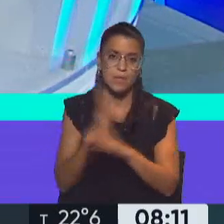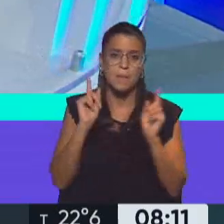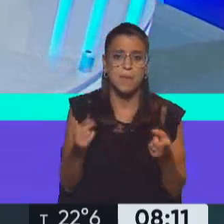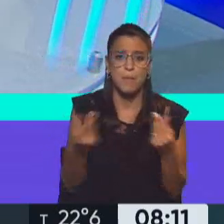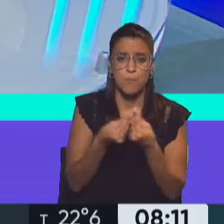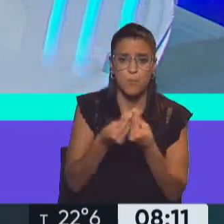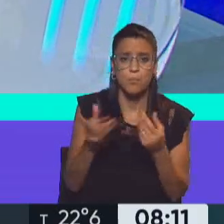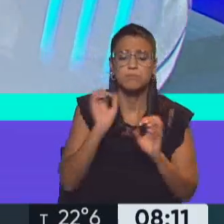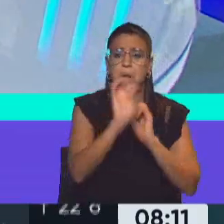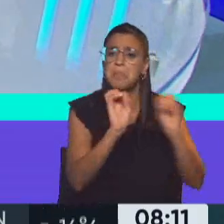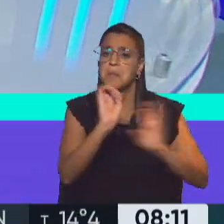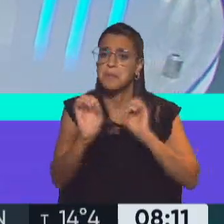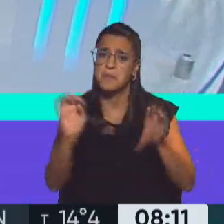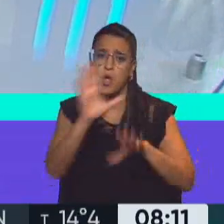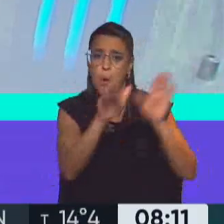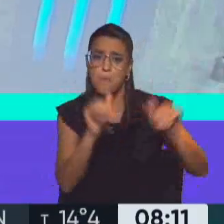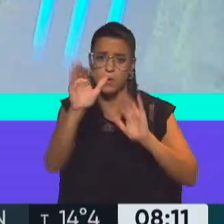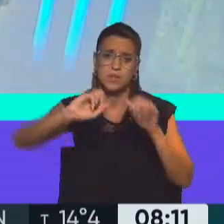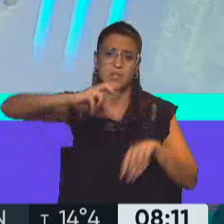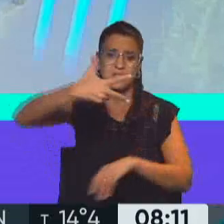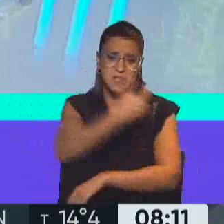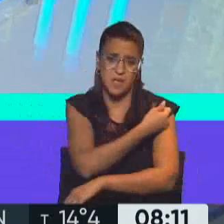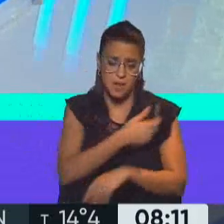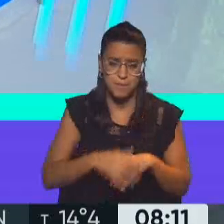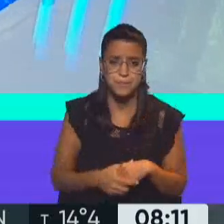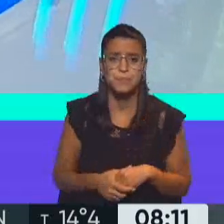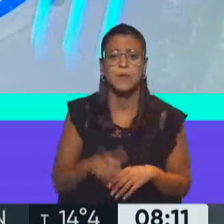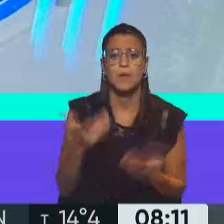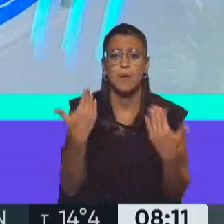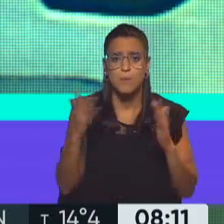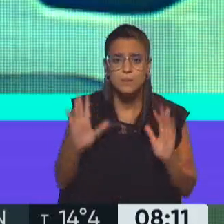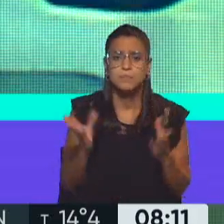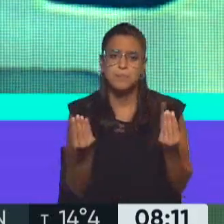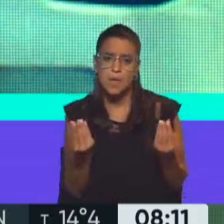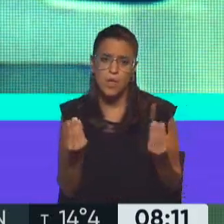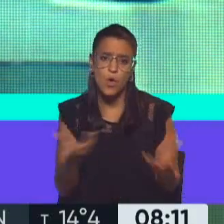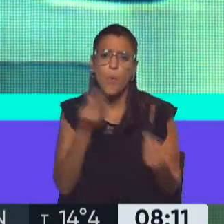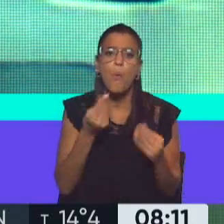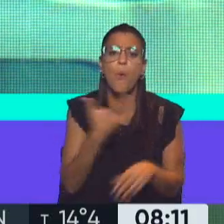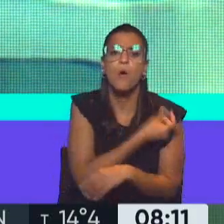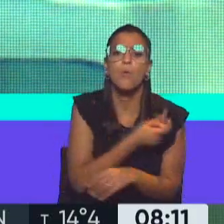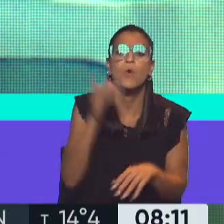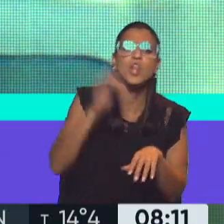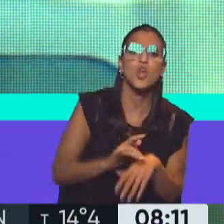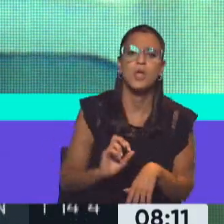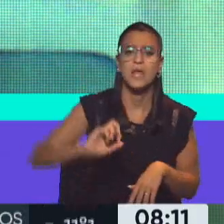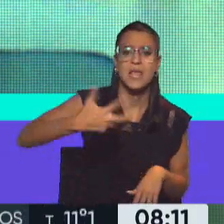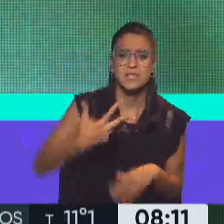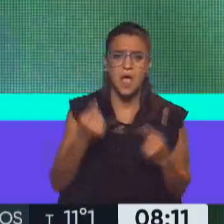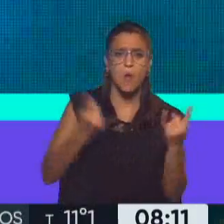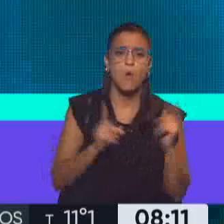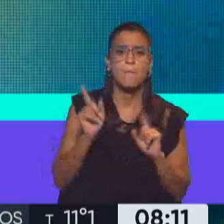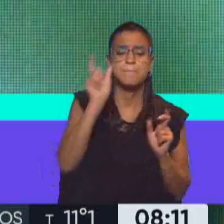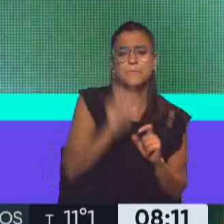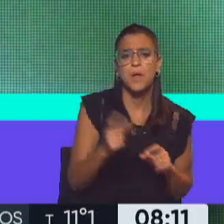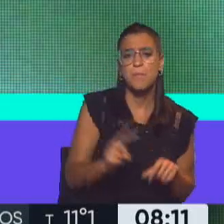ya les Bueno, ha comenzado a llegar la convocatoria para la tercera dosis. ¿Existe todavía el temor respecto a qué vacuna va a tocar con la tercera dosis? Hay gente que dice,